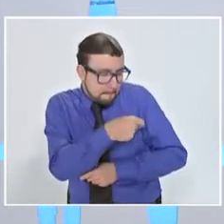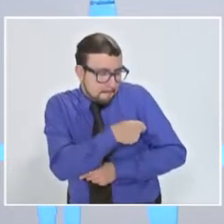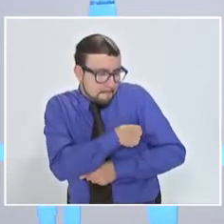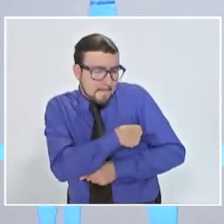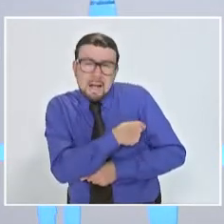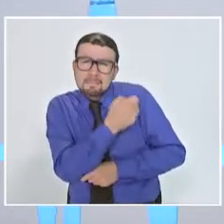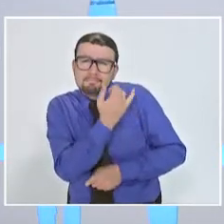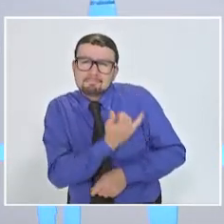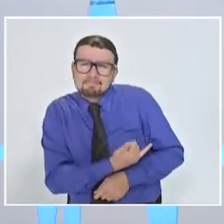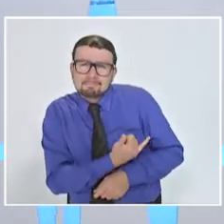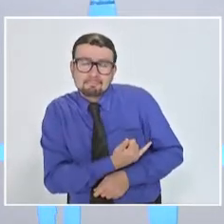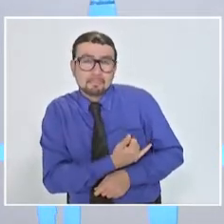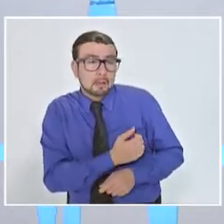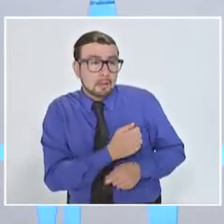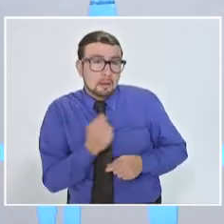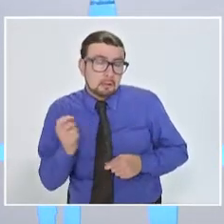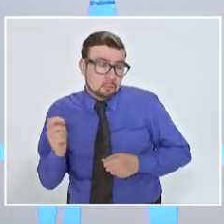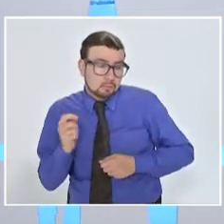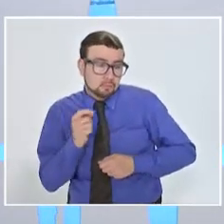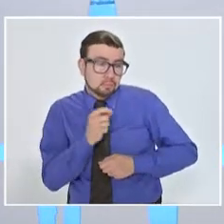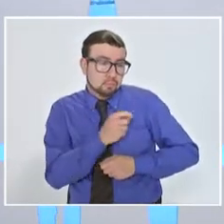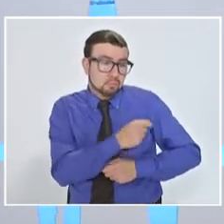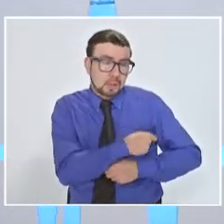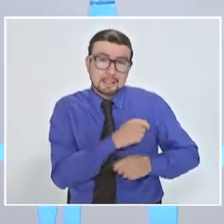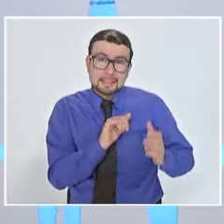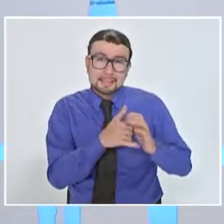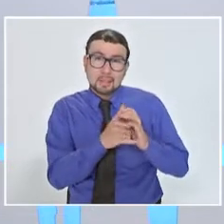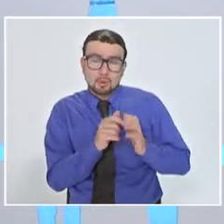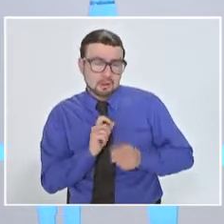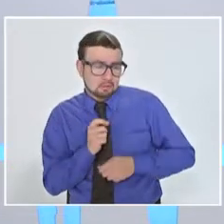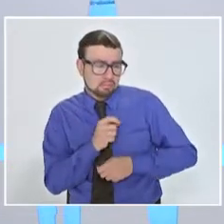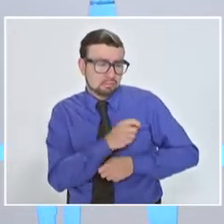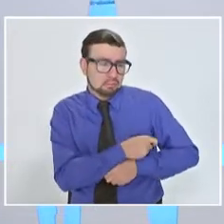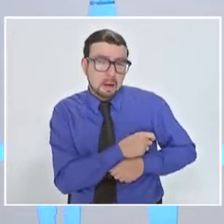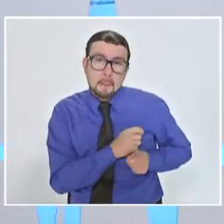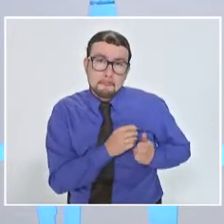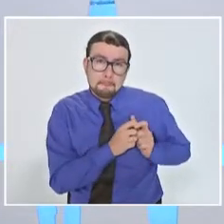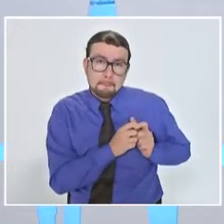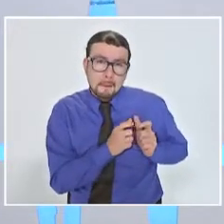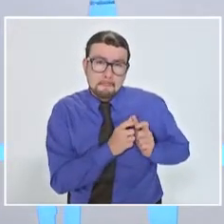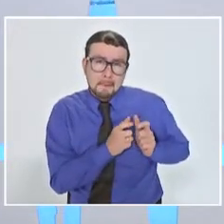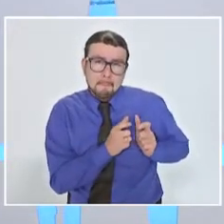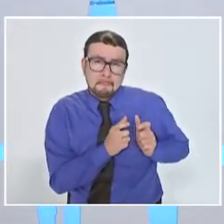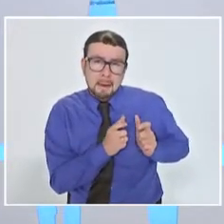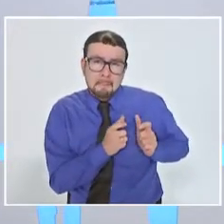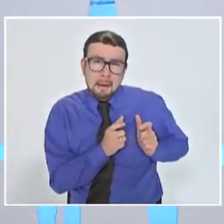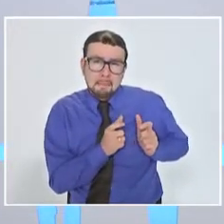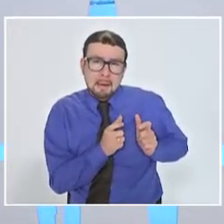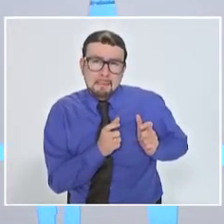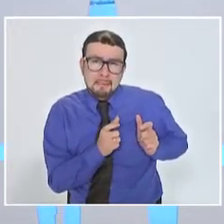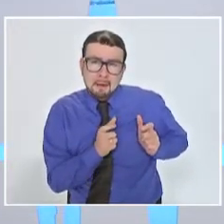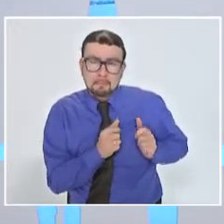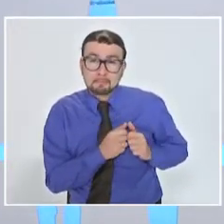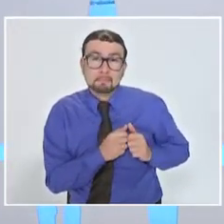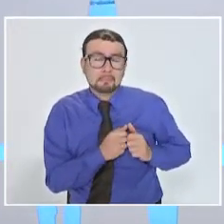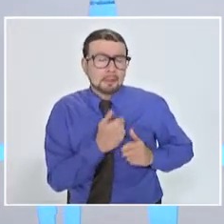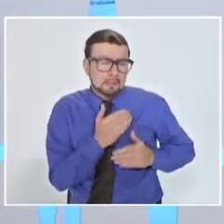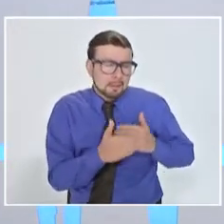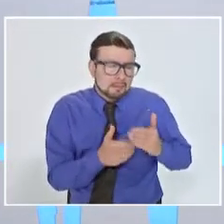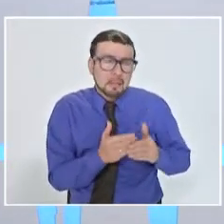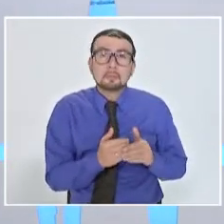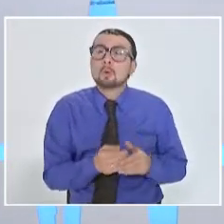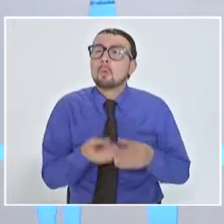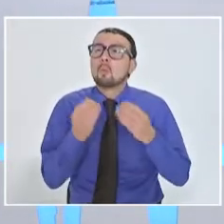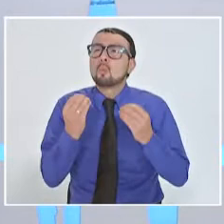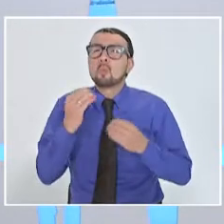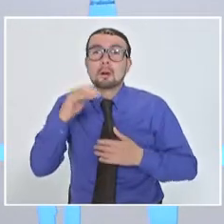momento envían células a la axila y resulta que empiezan a desarrollarse más a nivel axilar. Entonces hay muchas mujeres que